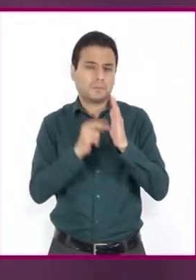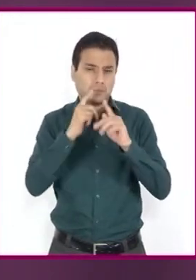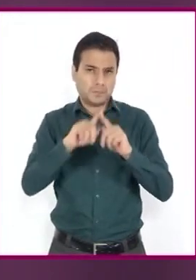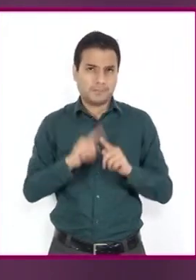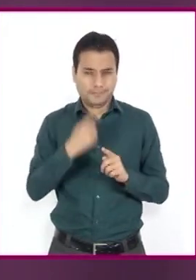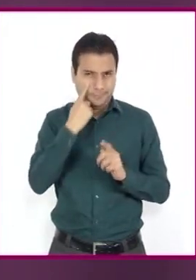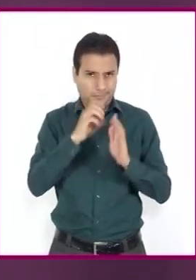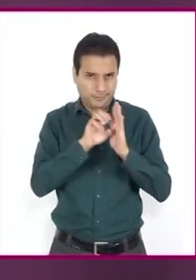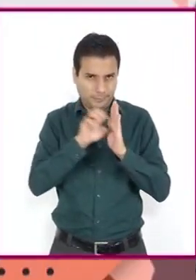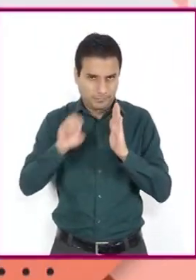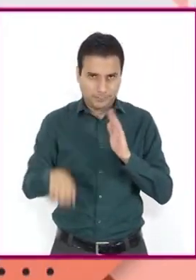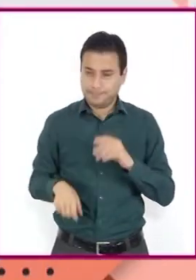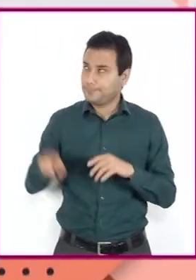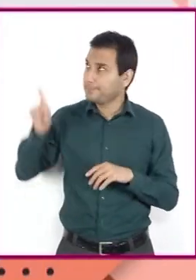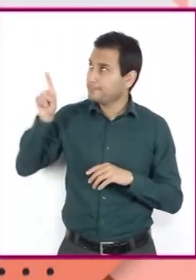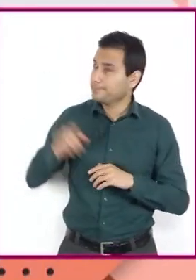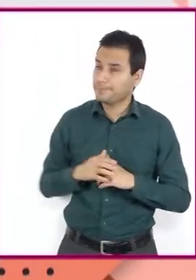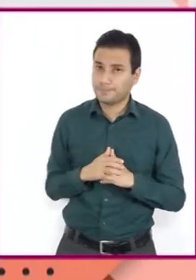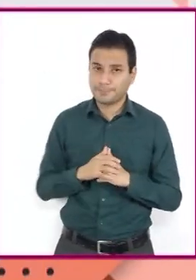ejemplo,